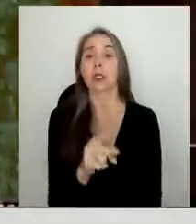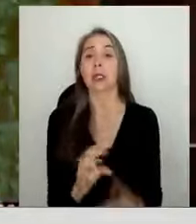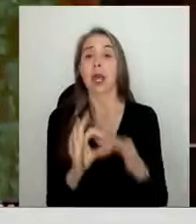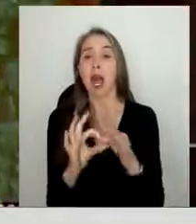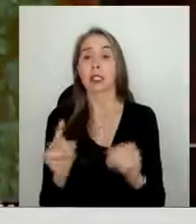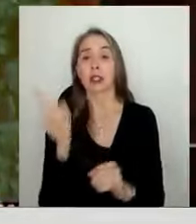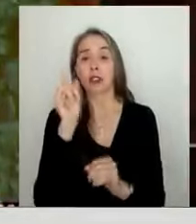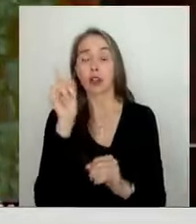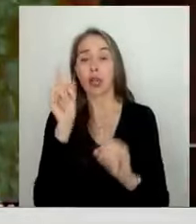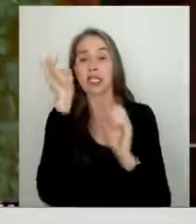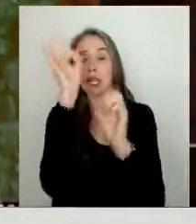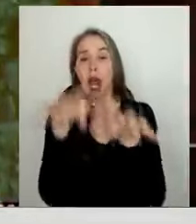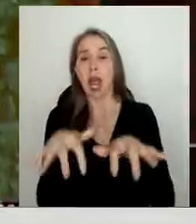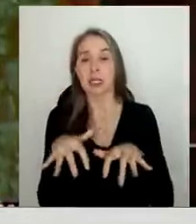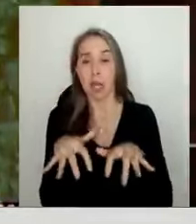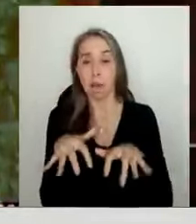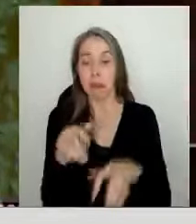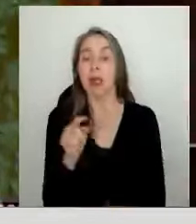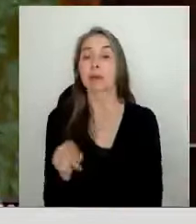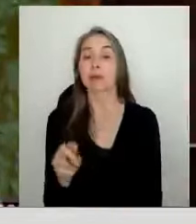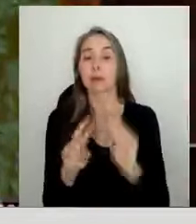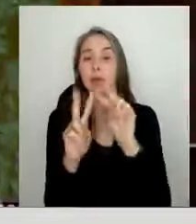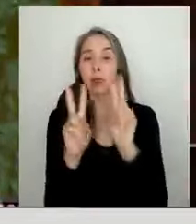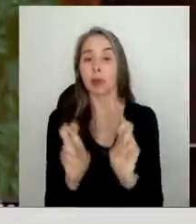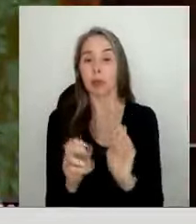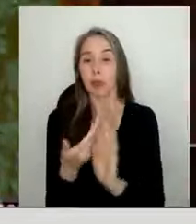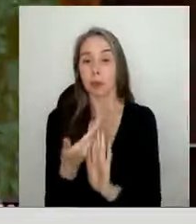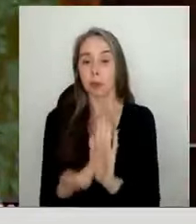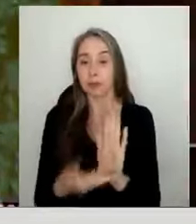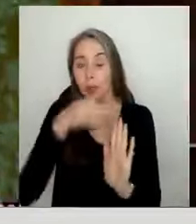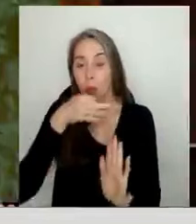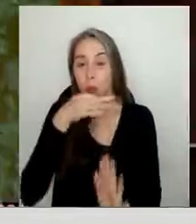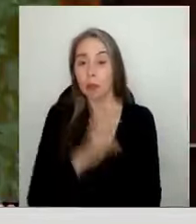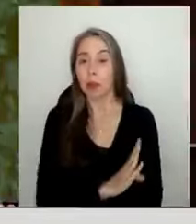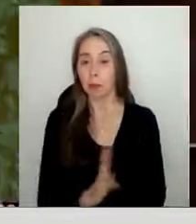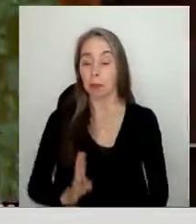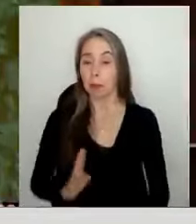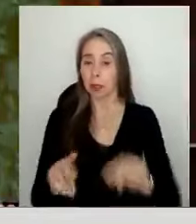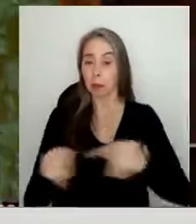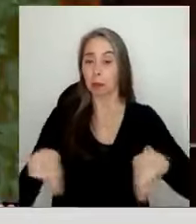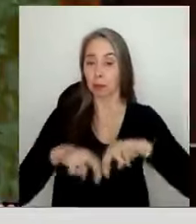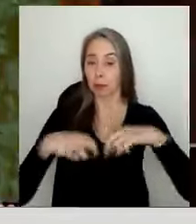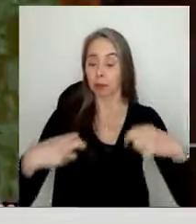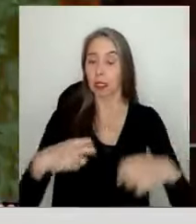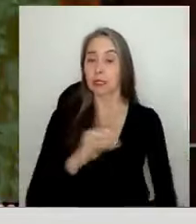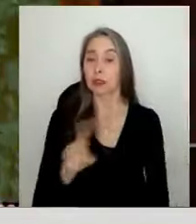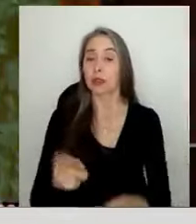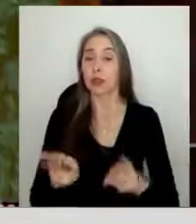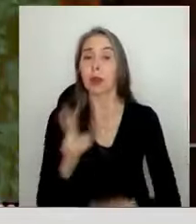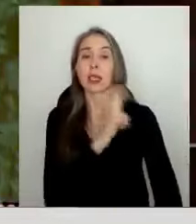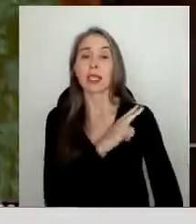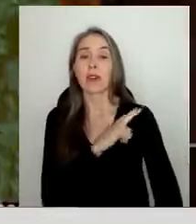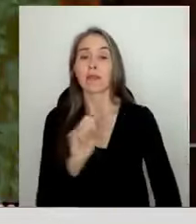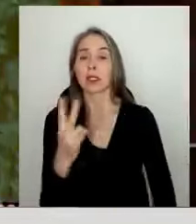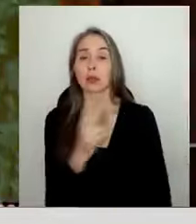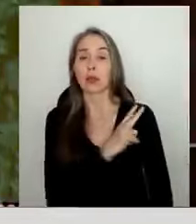los asuntos de la cuenta si le parece a la sala se accedería la solicitud del jefe y subjefe de bancada del partido